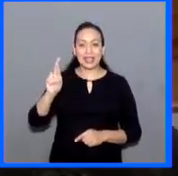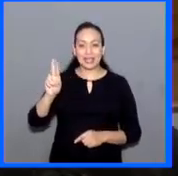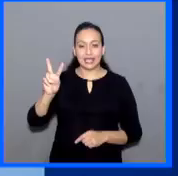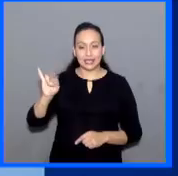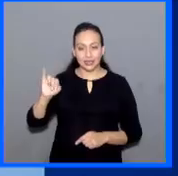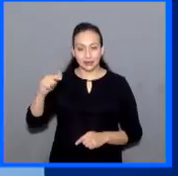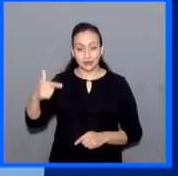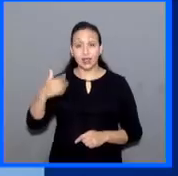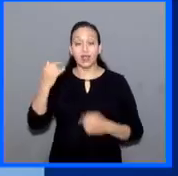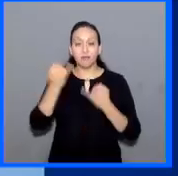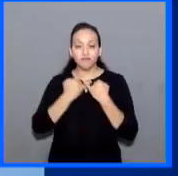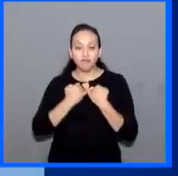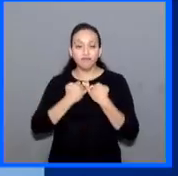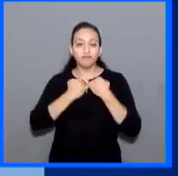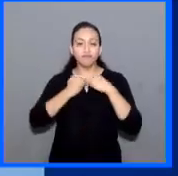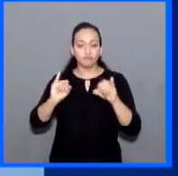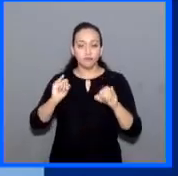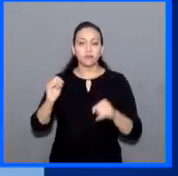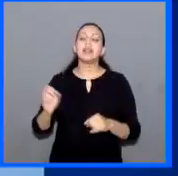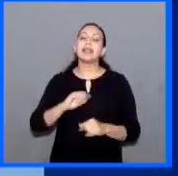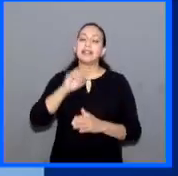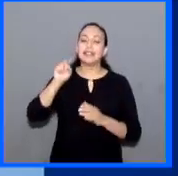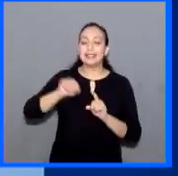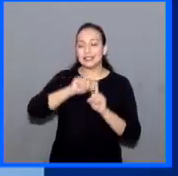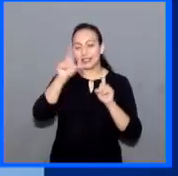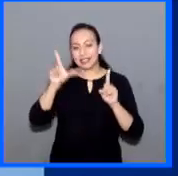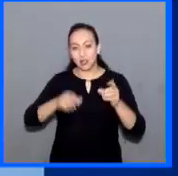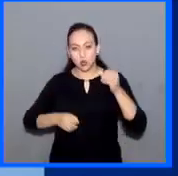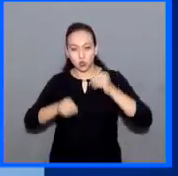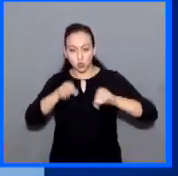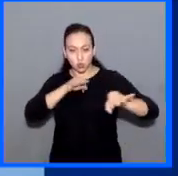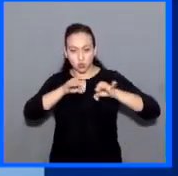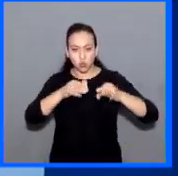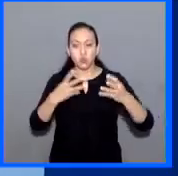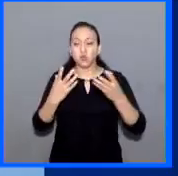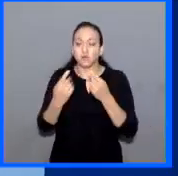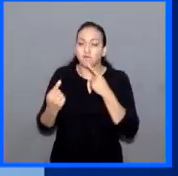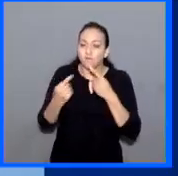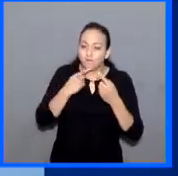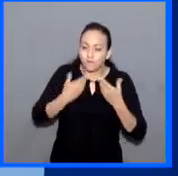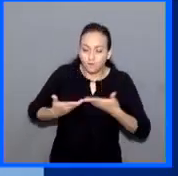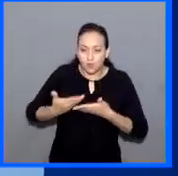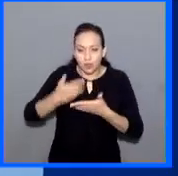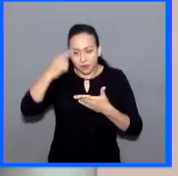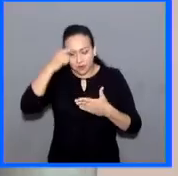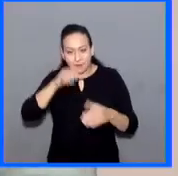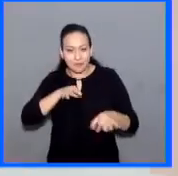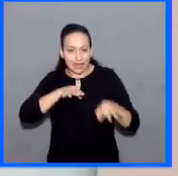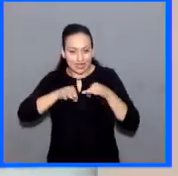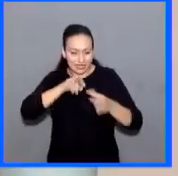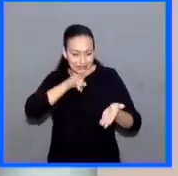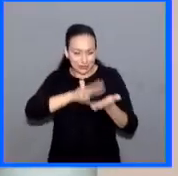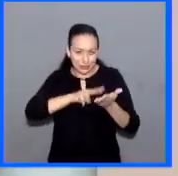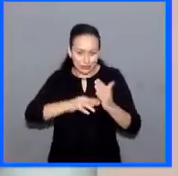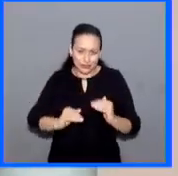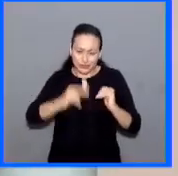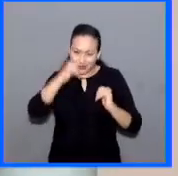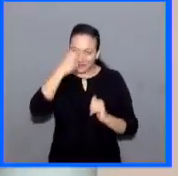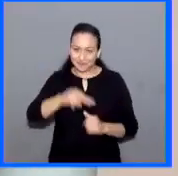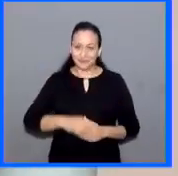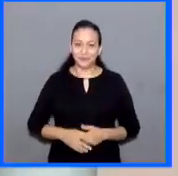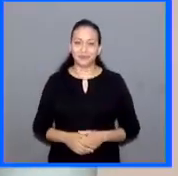Congreso Nacional por la Justicia Laboral, diálogo por la consolidación del trabajo en México. Va a haber la